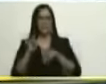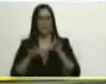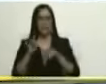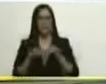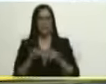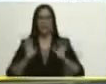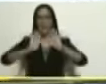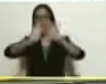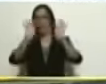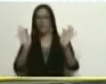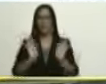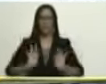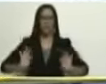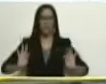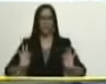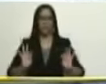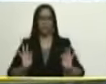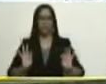la fórmula